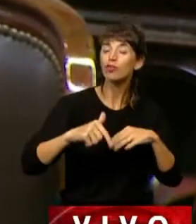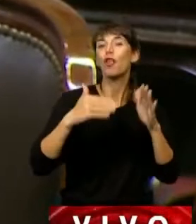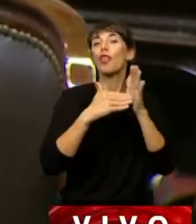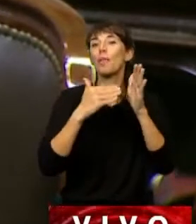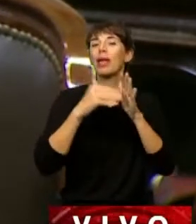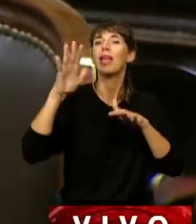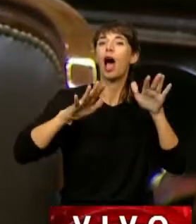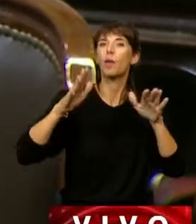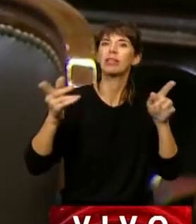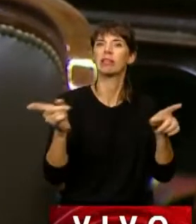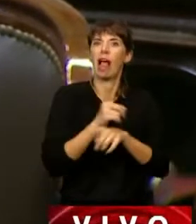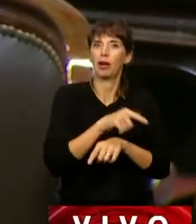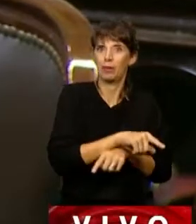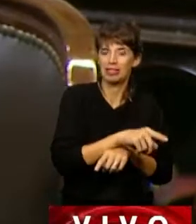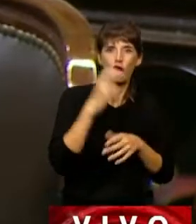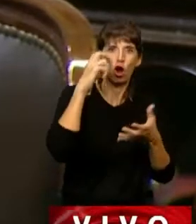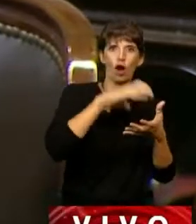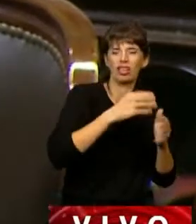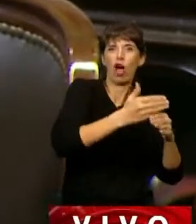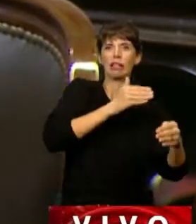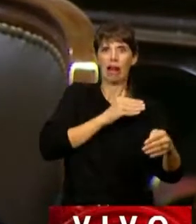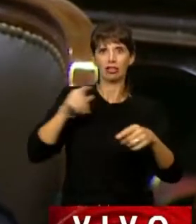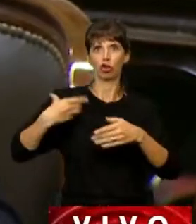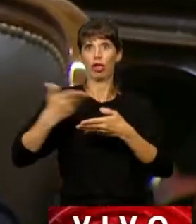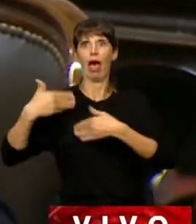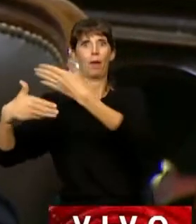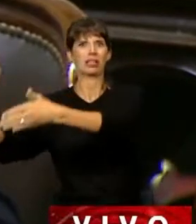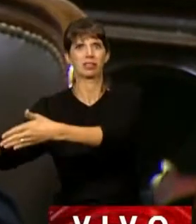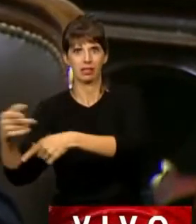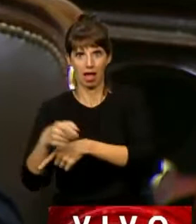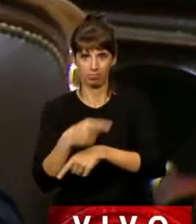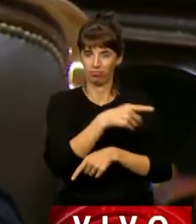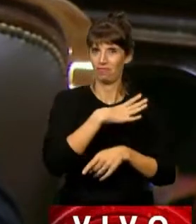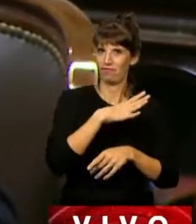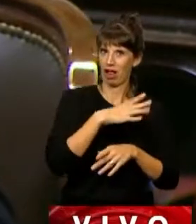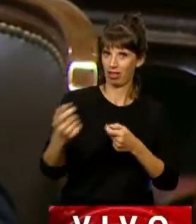algunos kilómetros atrás de lo que ocurre en la realidad. Y en este sentido,